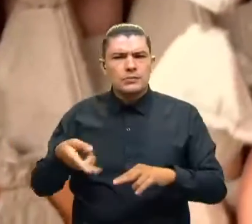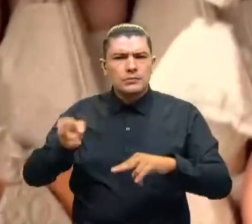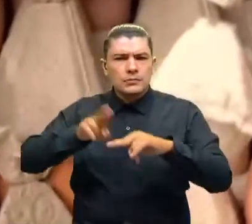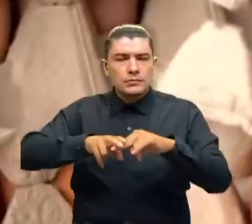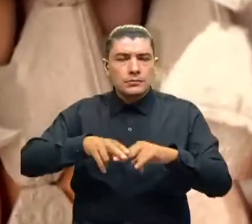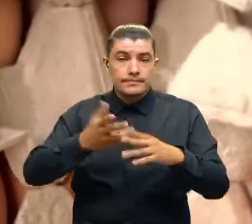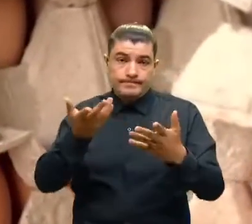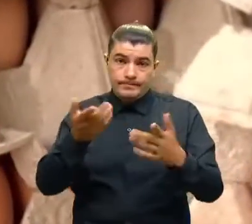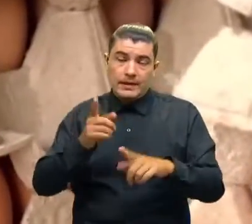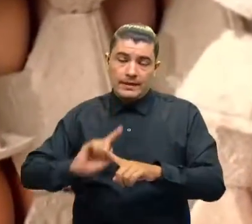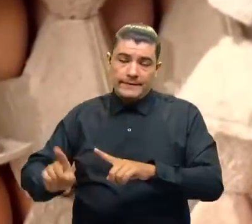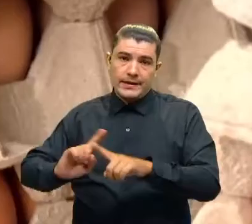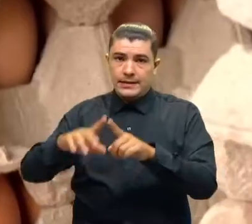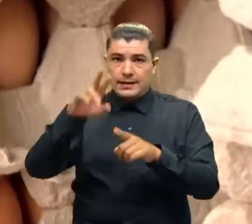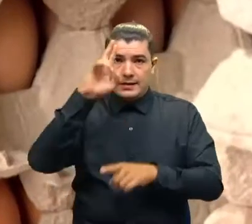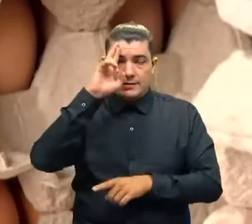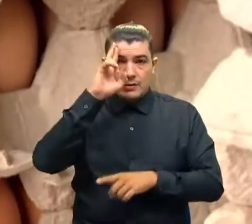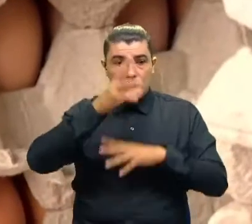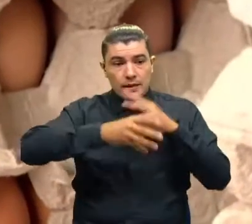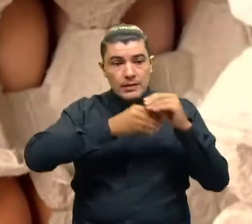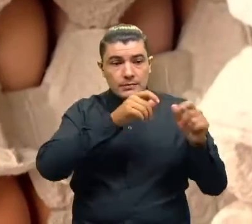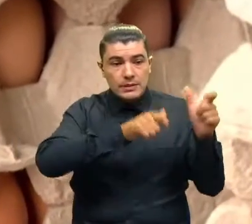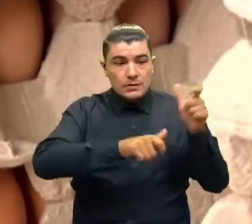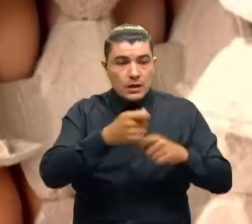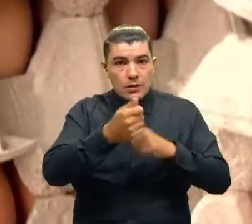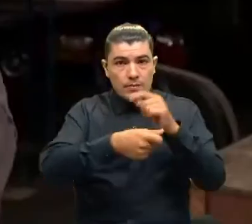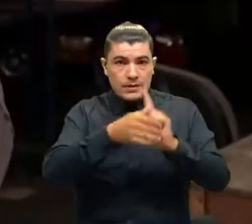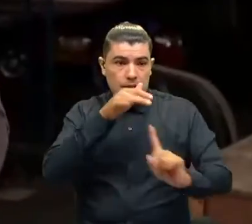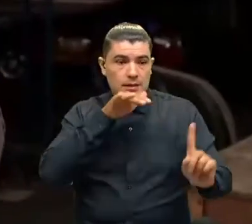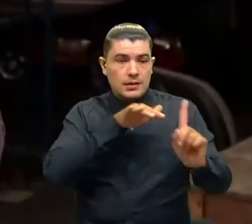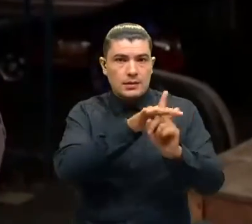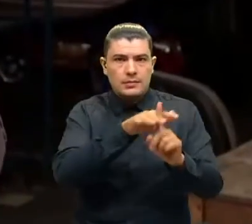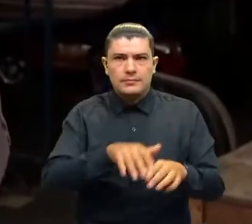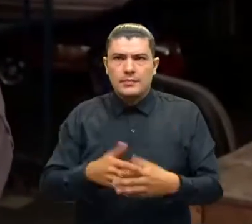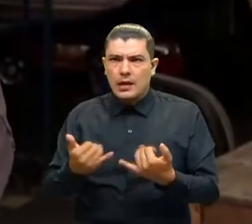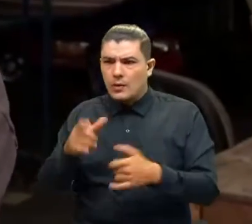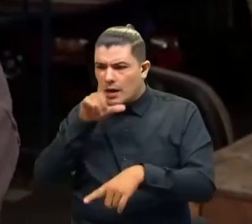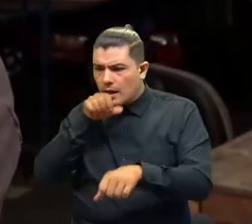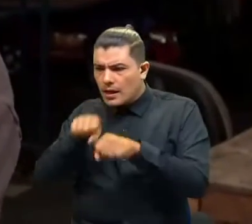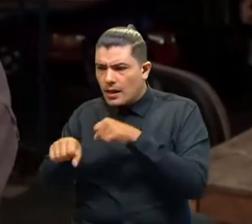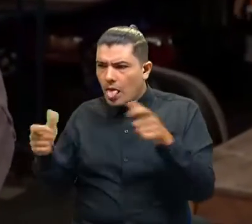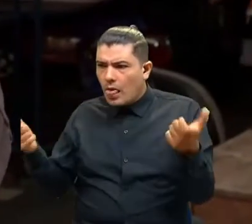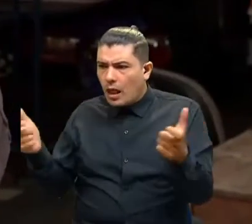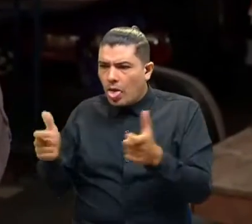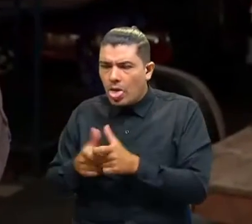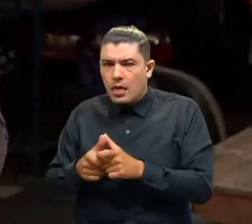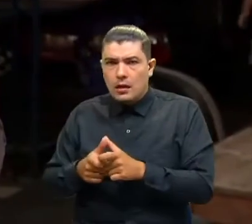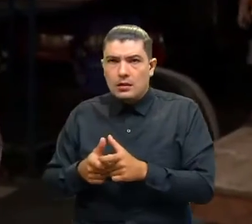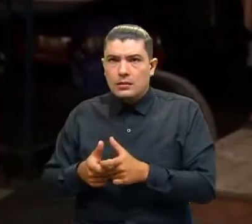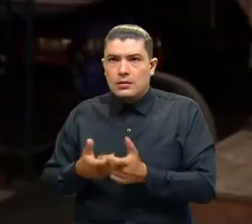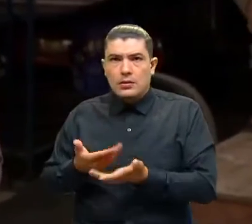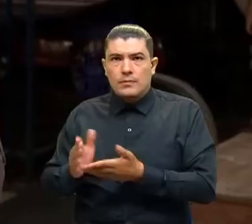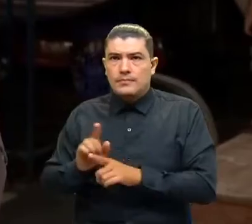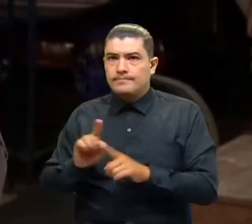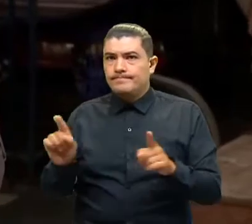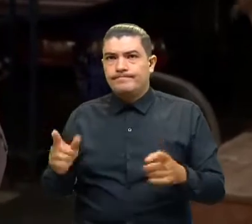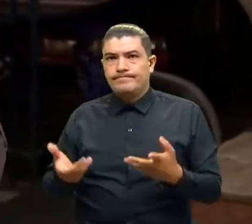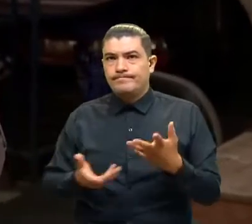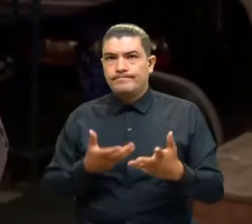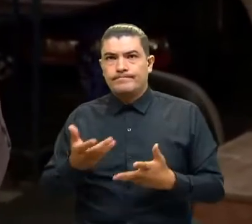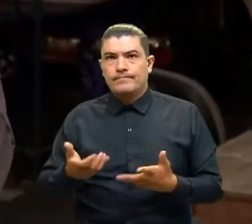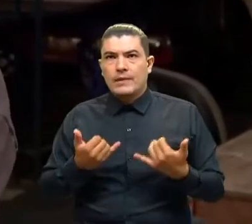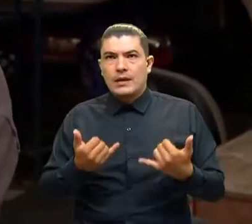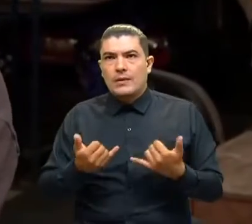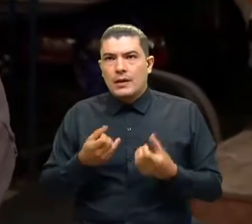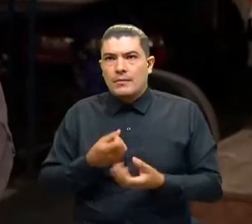ha afectado también a los comerciantes. Ahorita la gallina está como escasa, entonces casi no se consigue. Entonces el huevito también